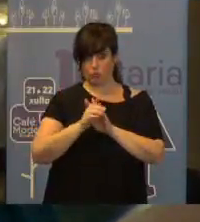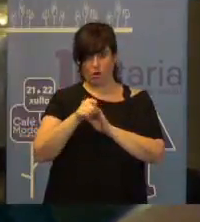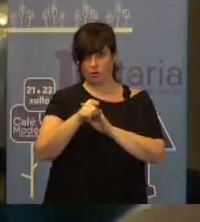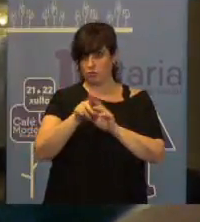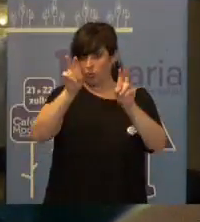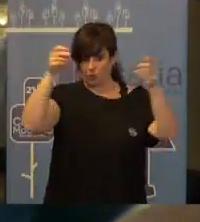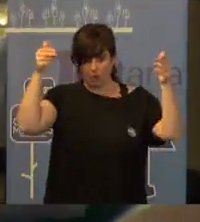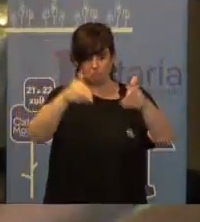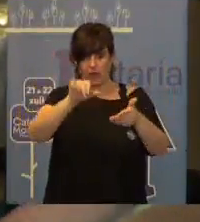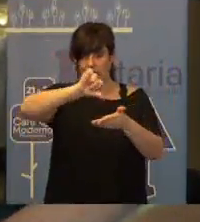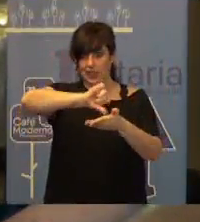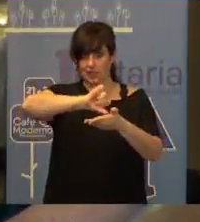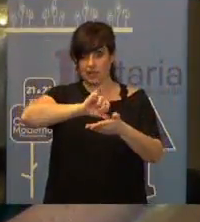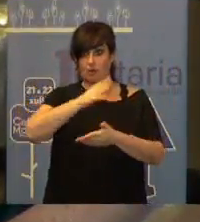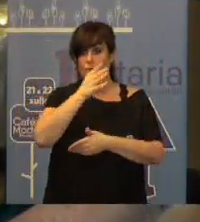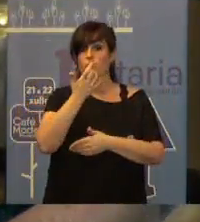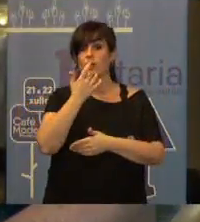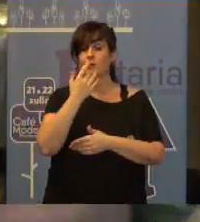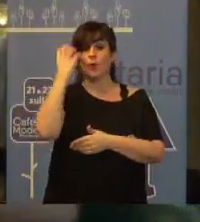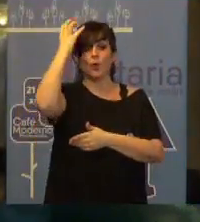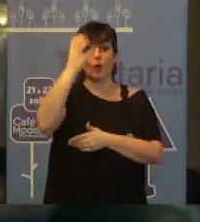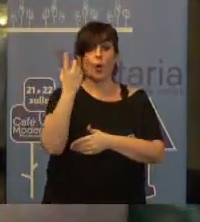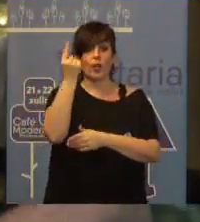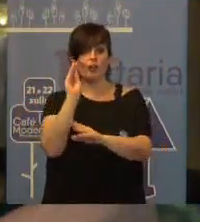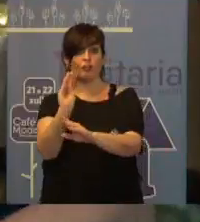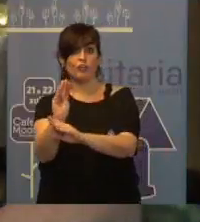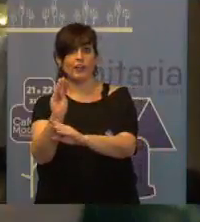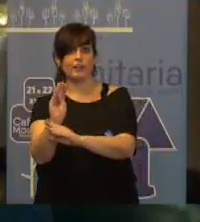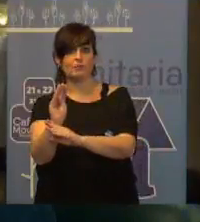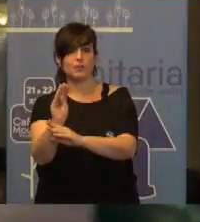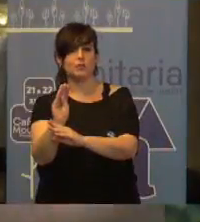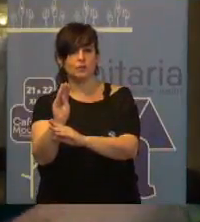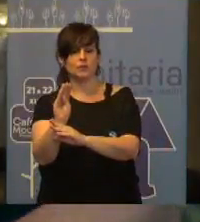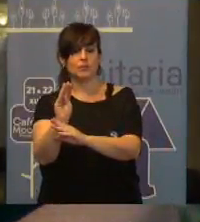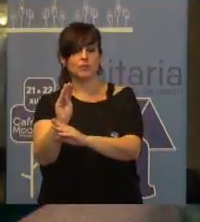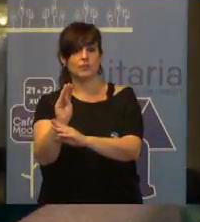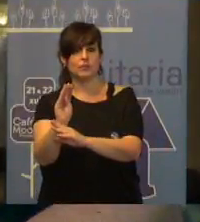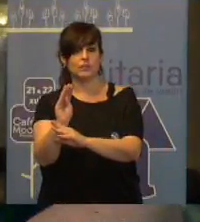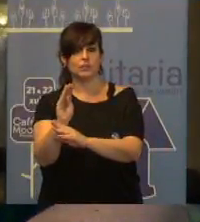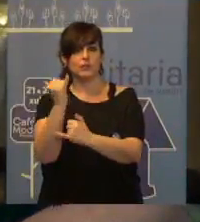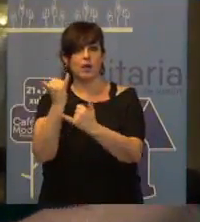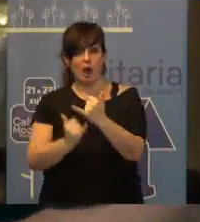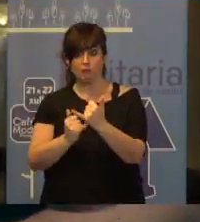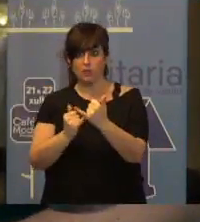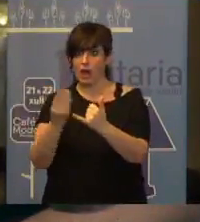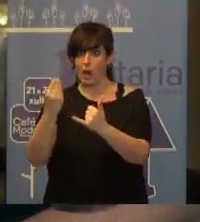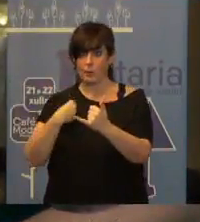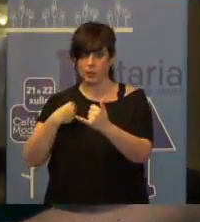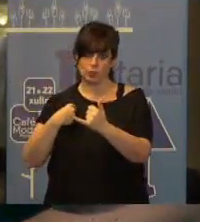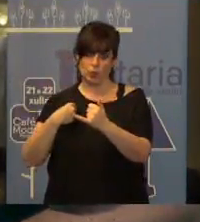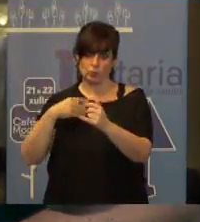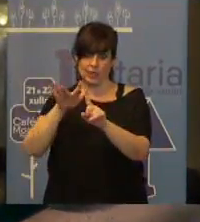o financiamento do Porto Exterior da Coruña, por exemplo, tiña que ver con a operación que financiar a Caixa, a parte